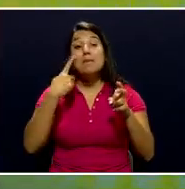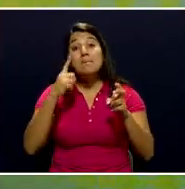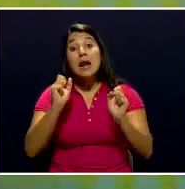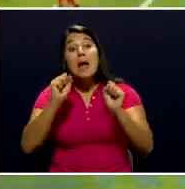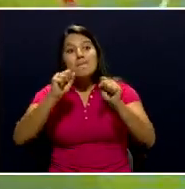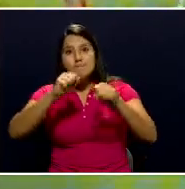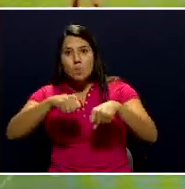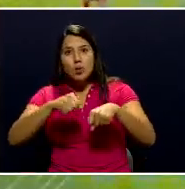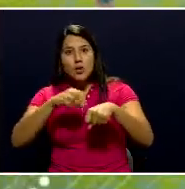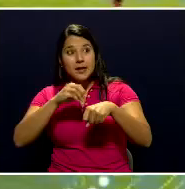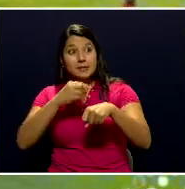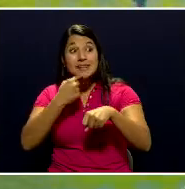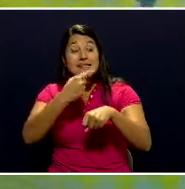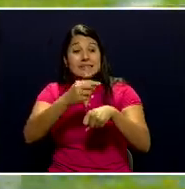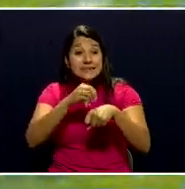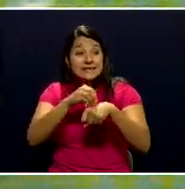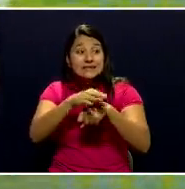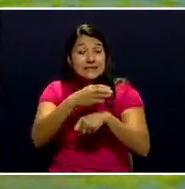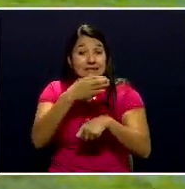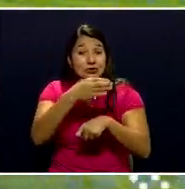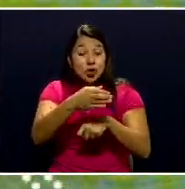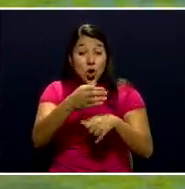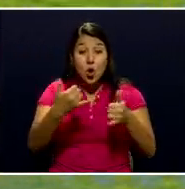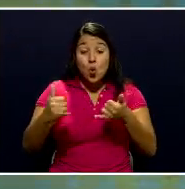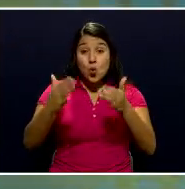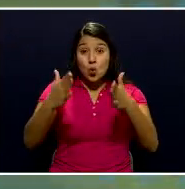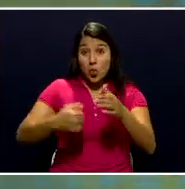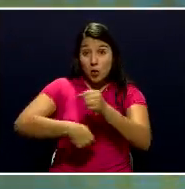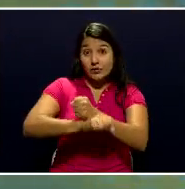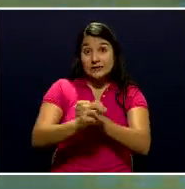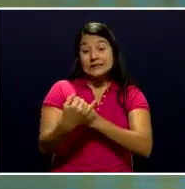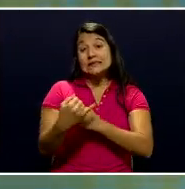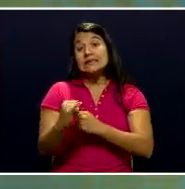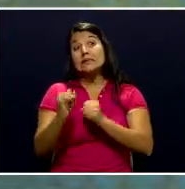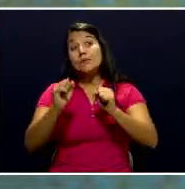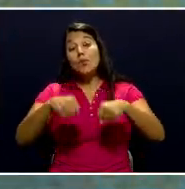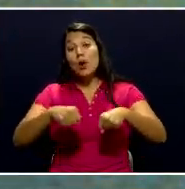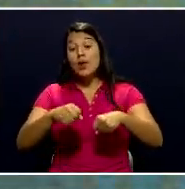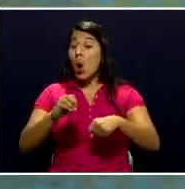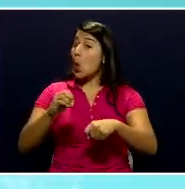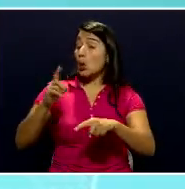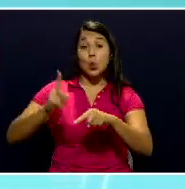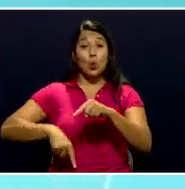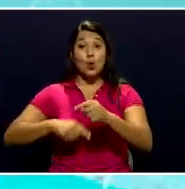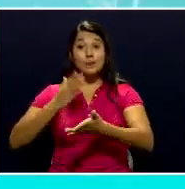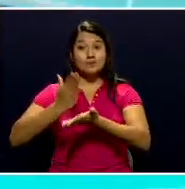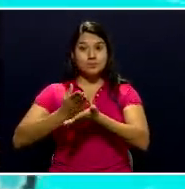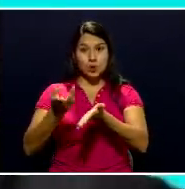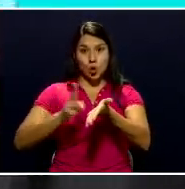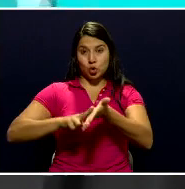a los jugadores de fútbol si podrían o no los clubes suspenderles su contrato laboral.